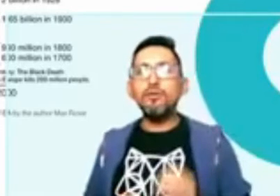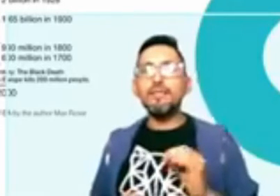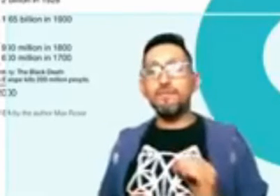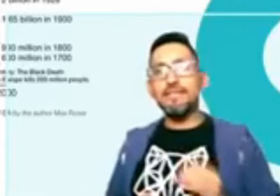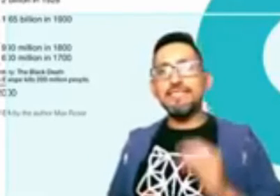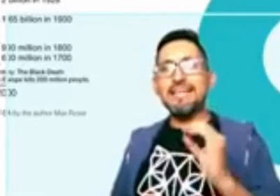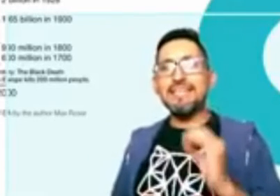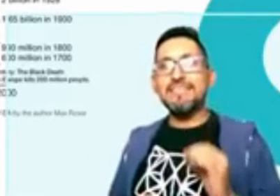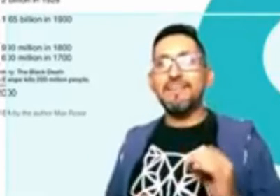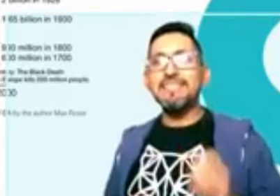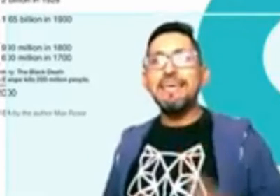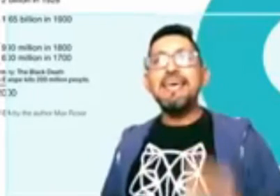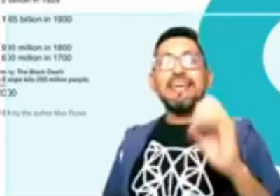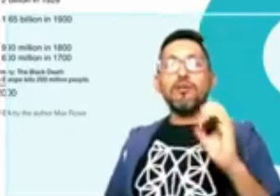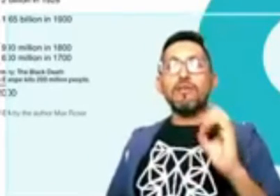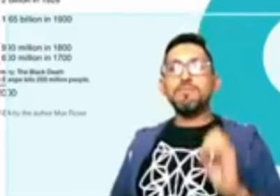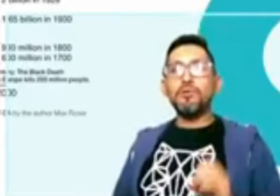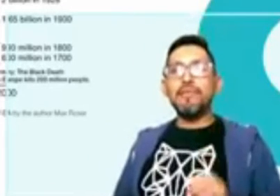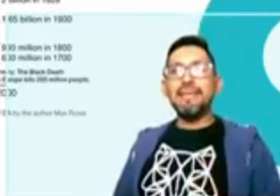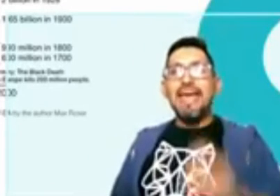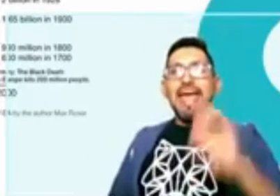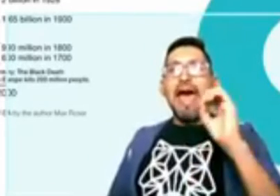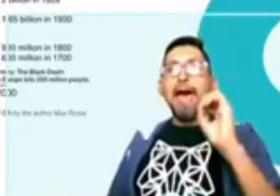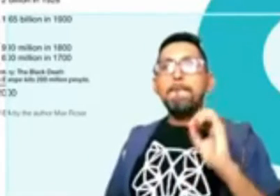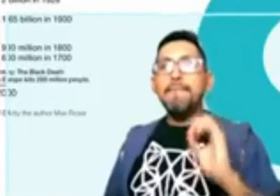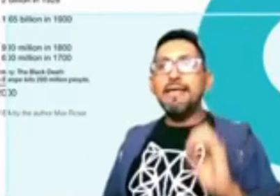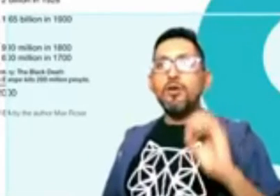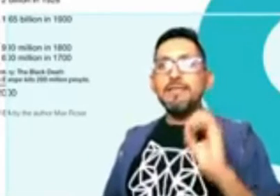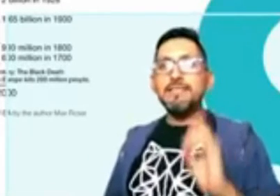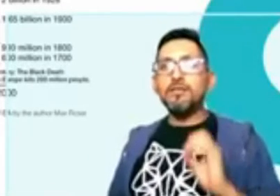Quiero que te fijes en las cifras que corresponden a